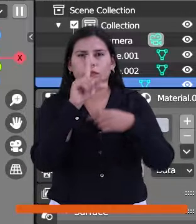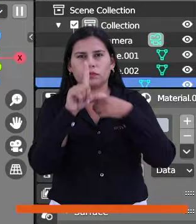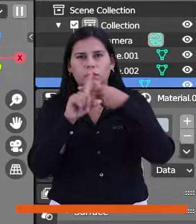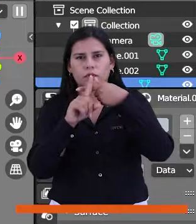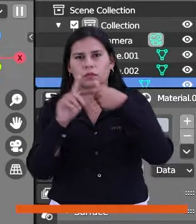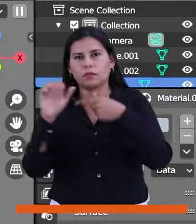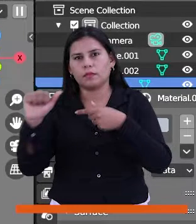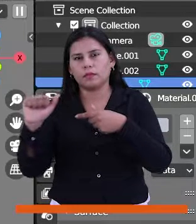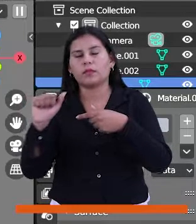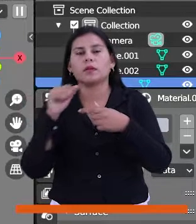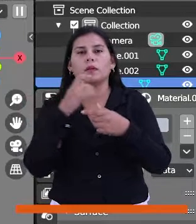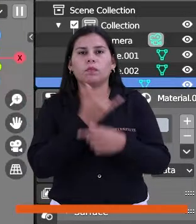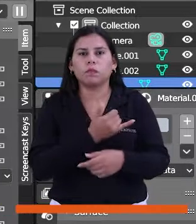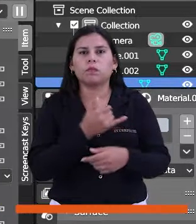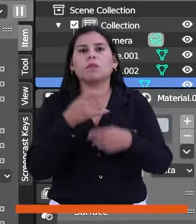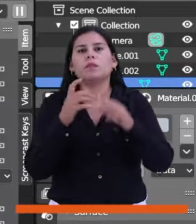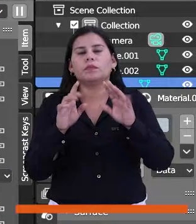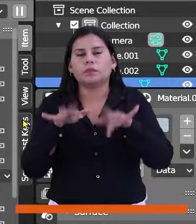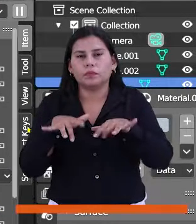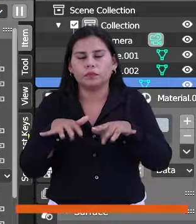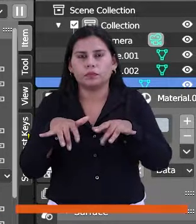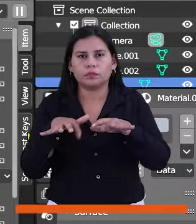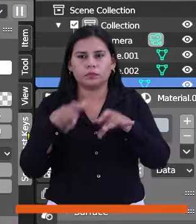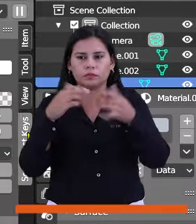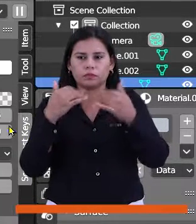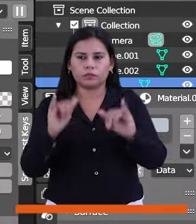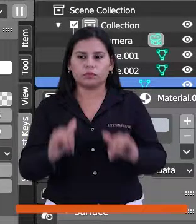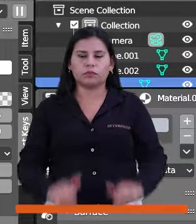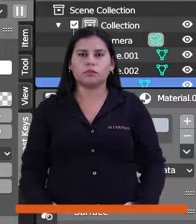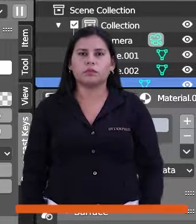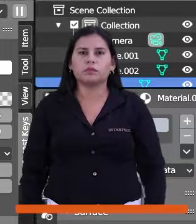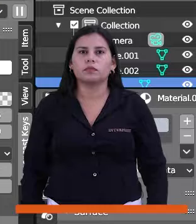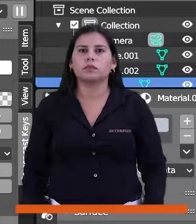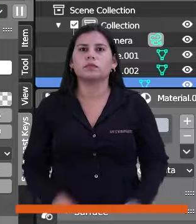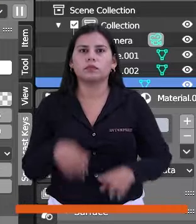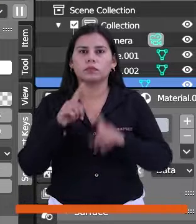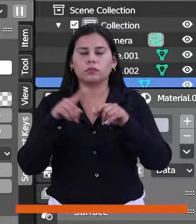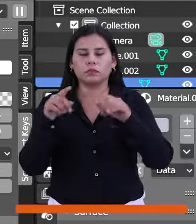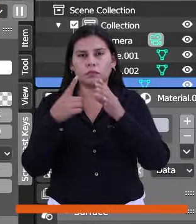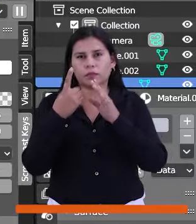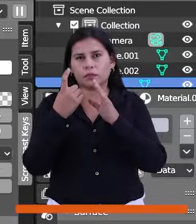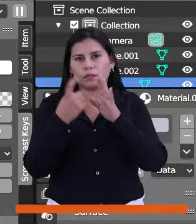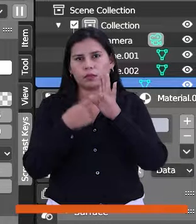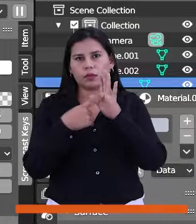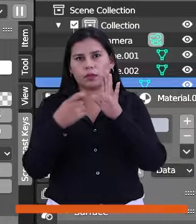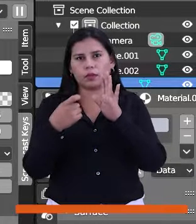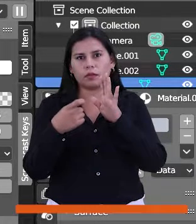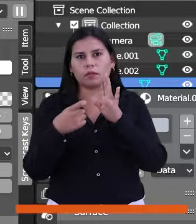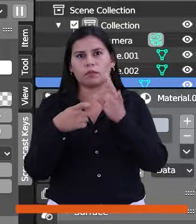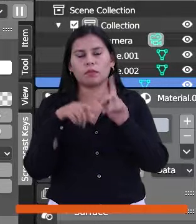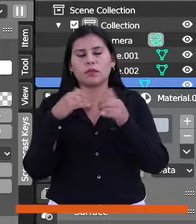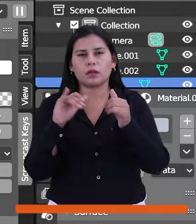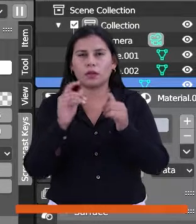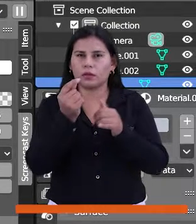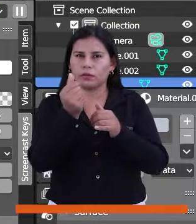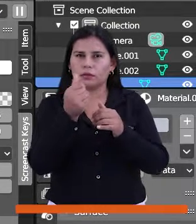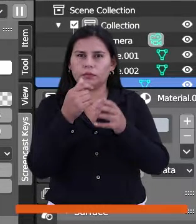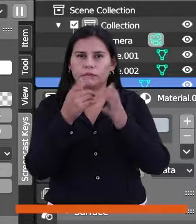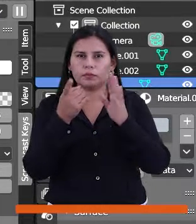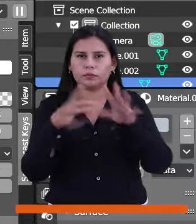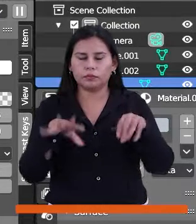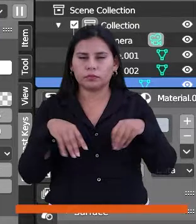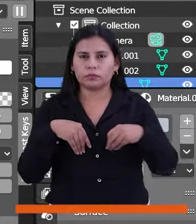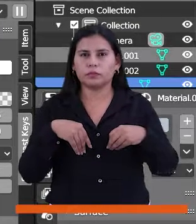de teclas Control A. Voy a activar aquí el Screen Case. Parece que está desactivado. Listo, ya acá se nos